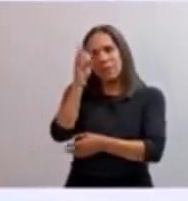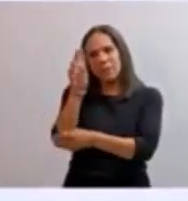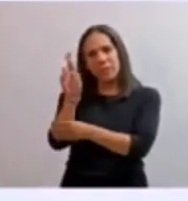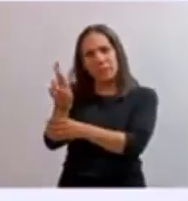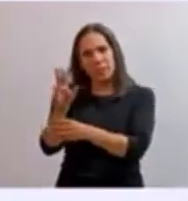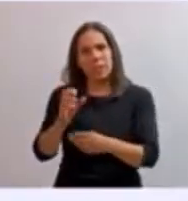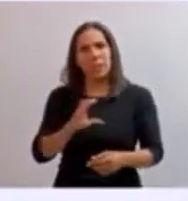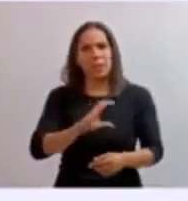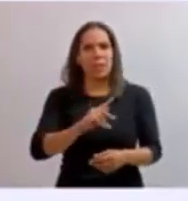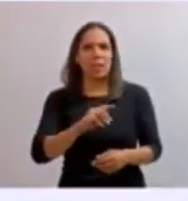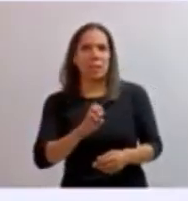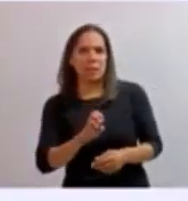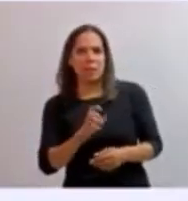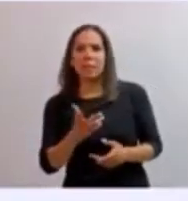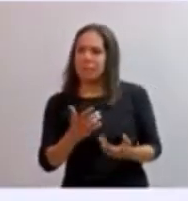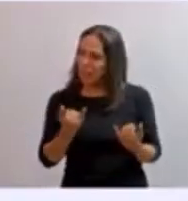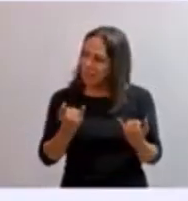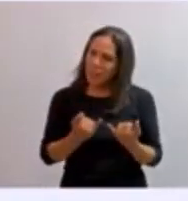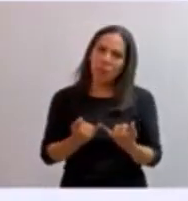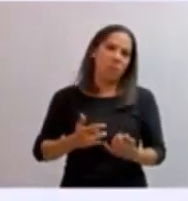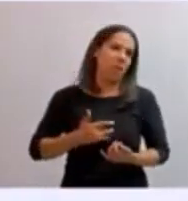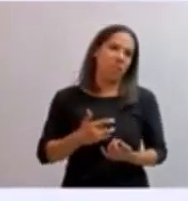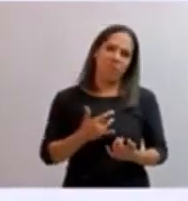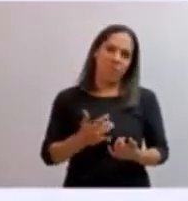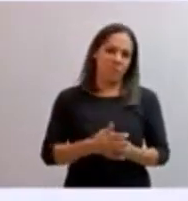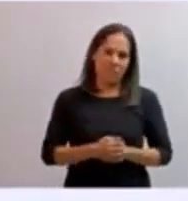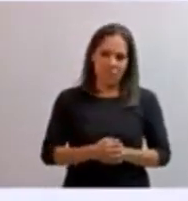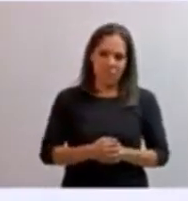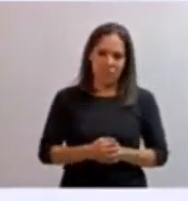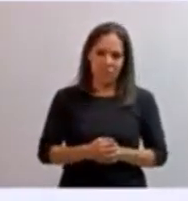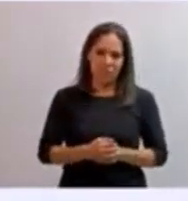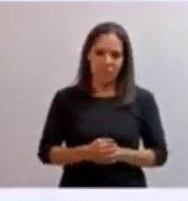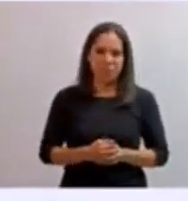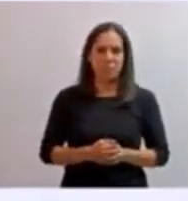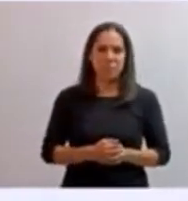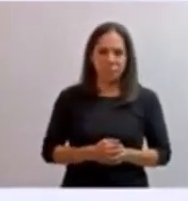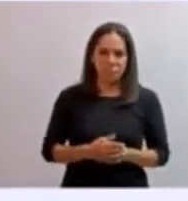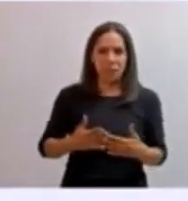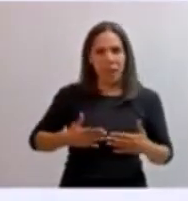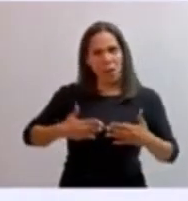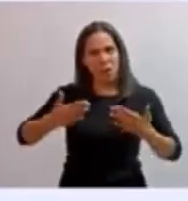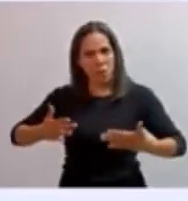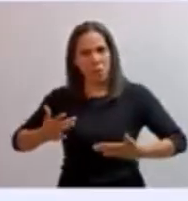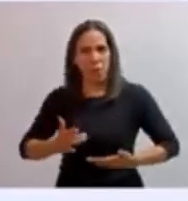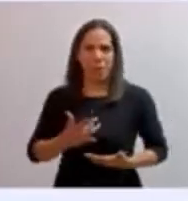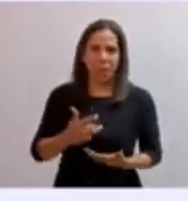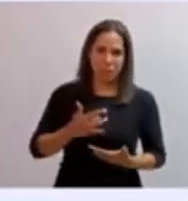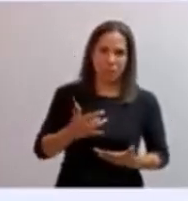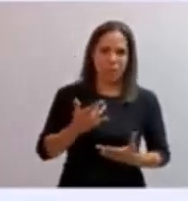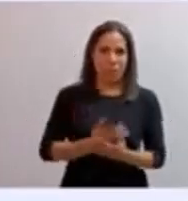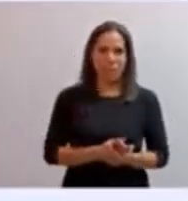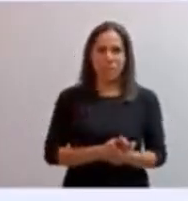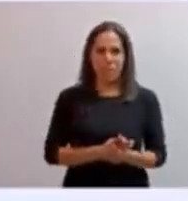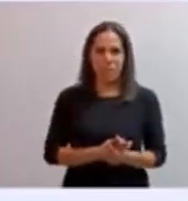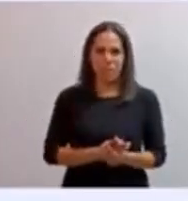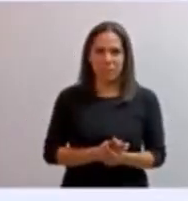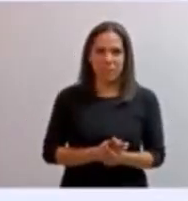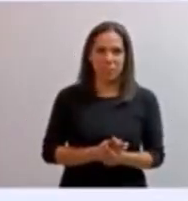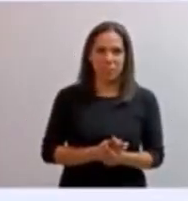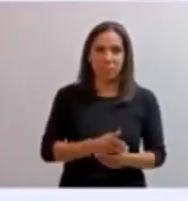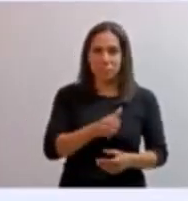consejos técnicos en las escuelas y vamos generando un ambiente de confianza, un ambiente en donde